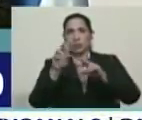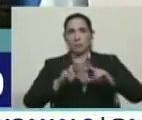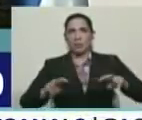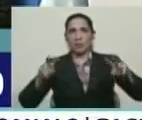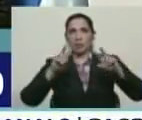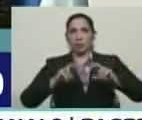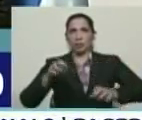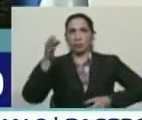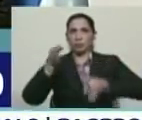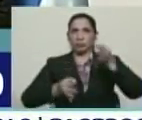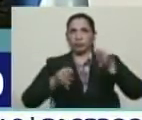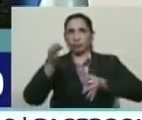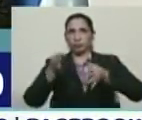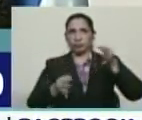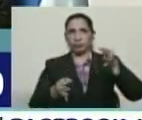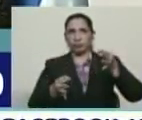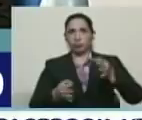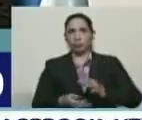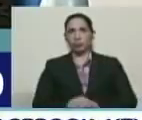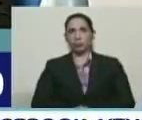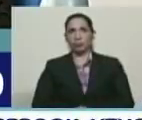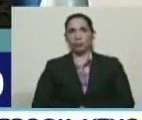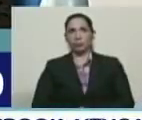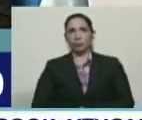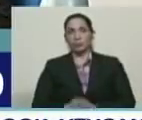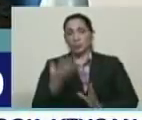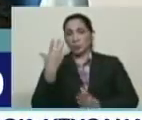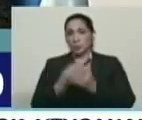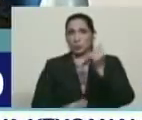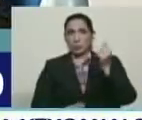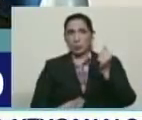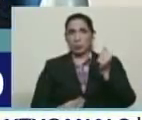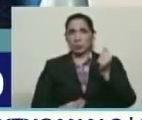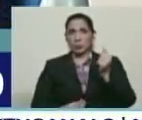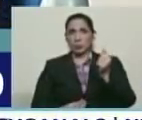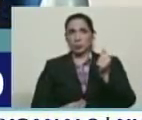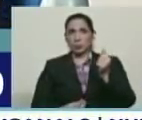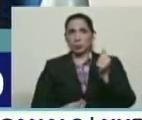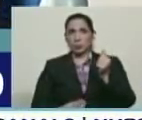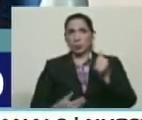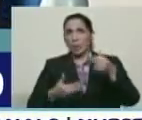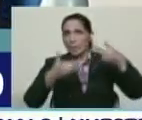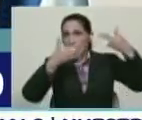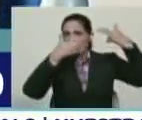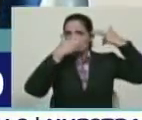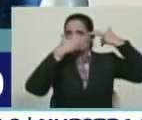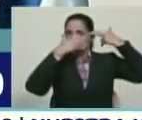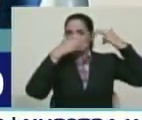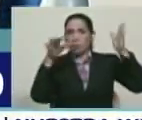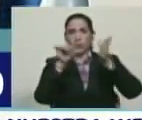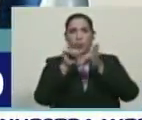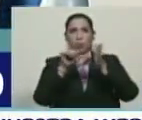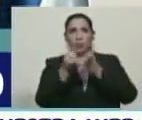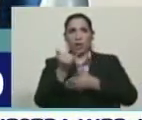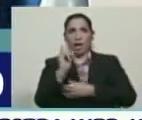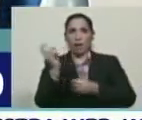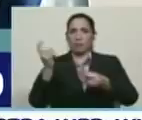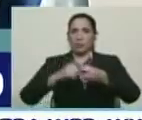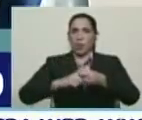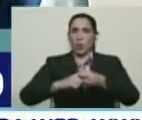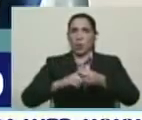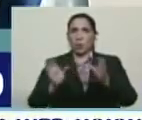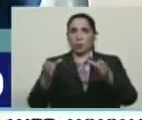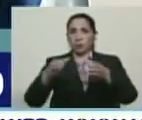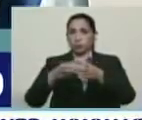penales referidas a delitos de extorsión y secuestro, donde se encuentran vinculados funcionarios